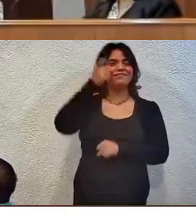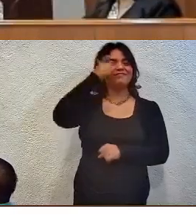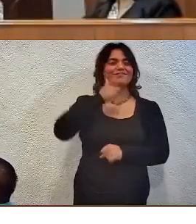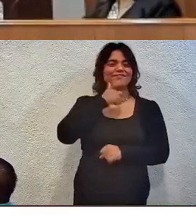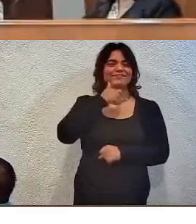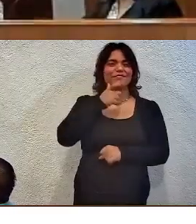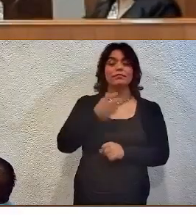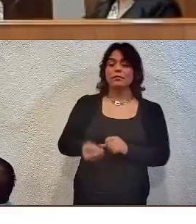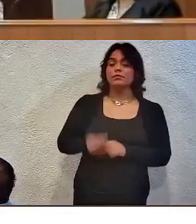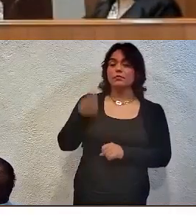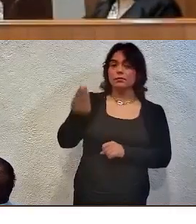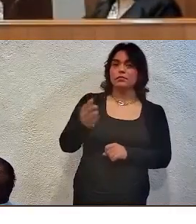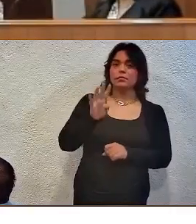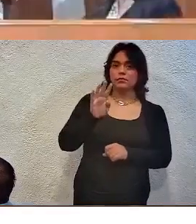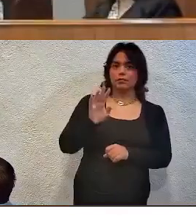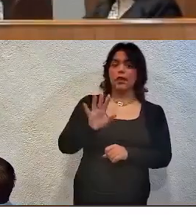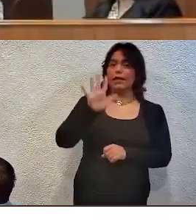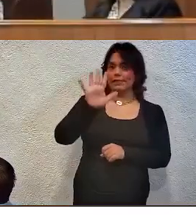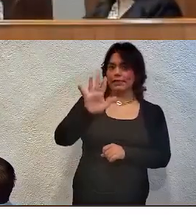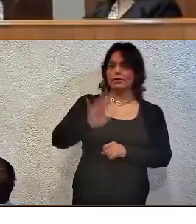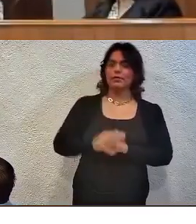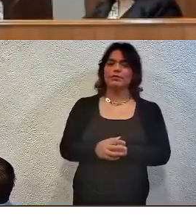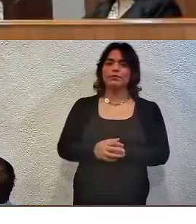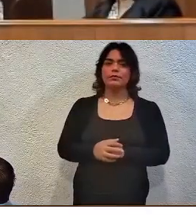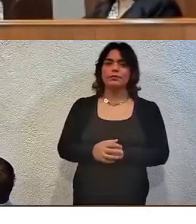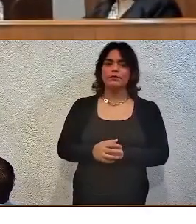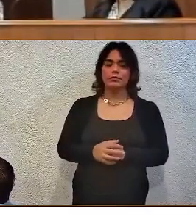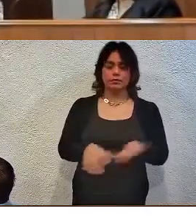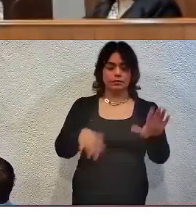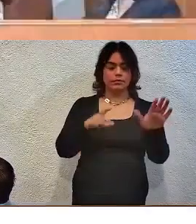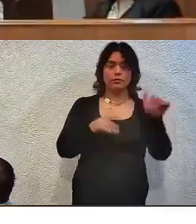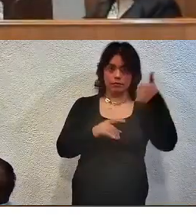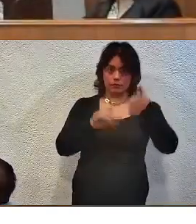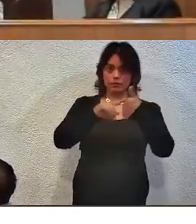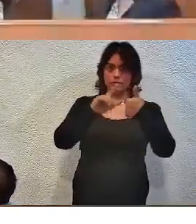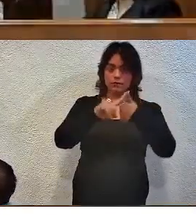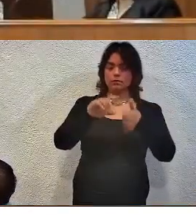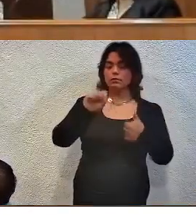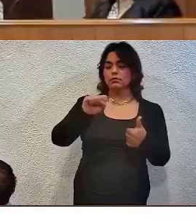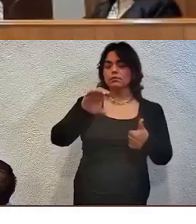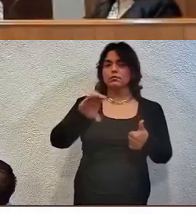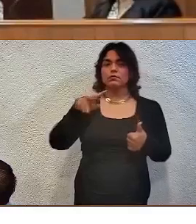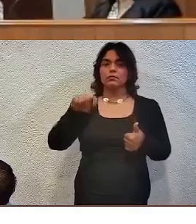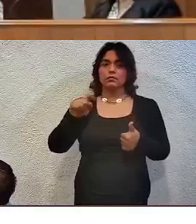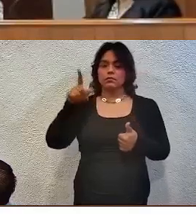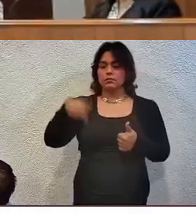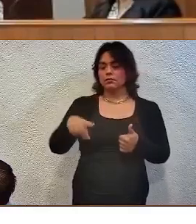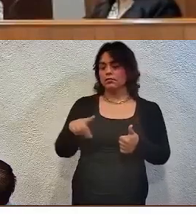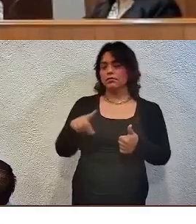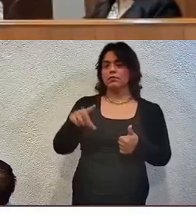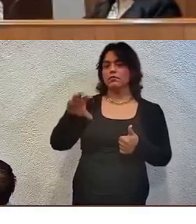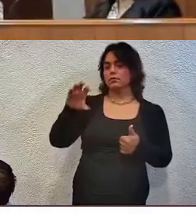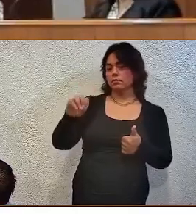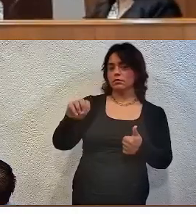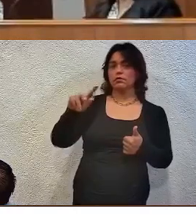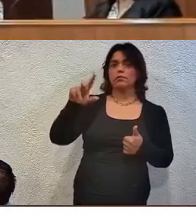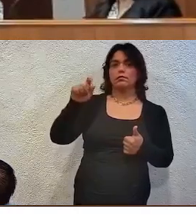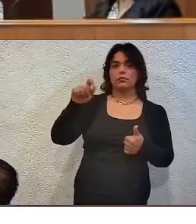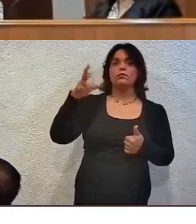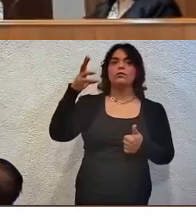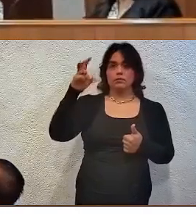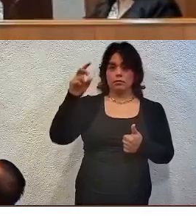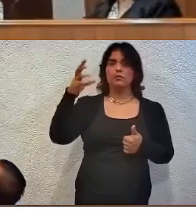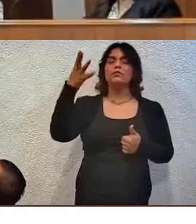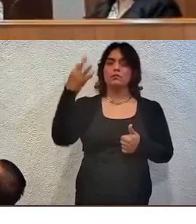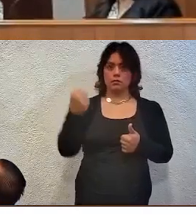asunto turnado a la ponencia número 5. Y el último asunto es el SCT, diagonal 039, diagonal